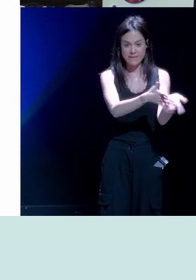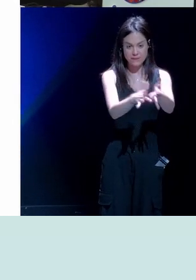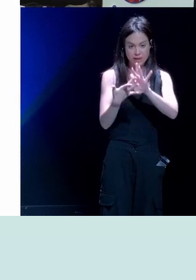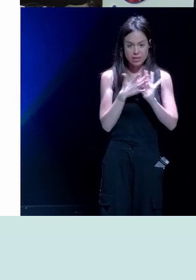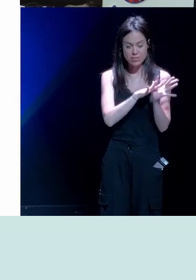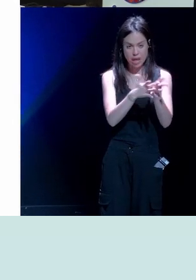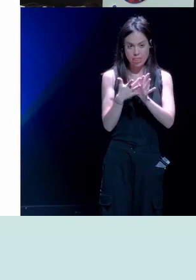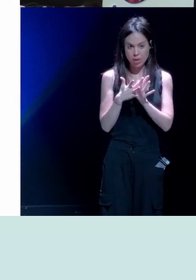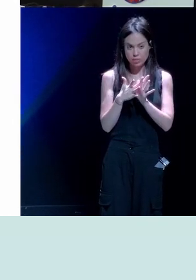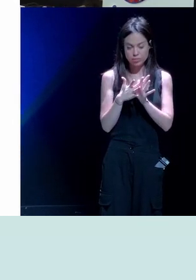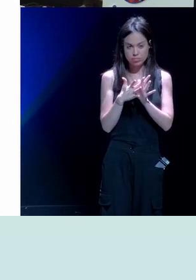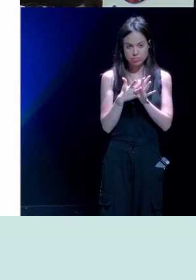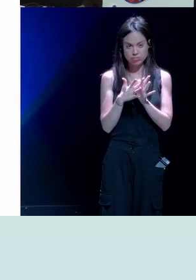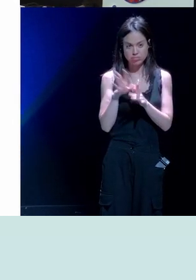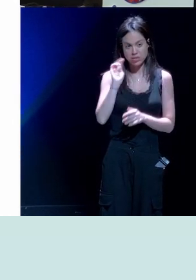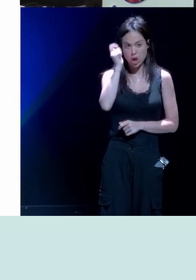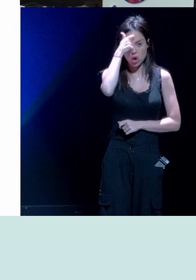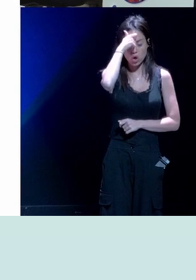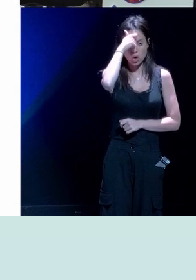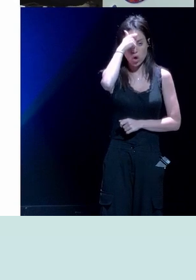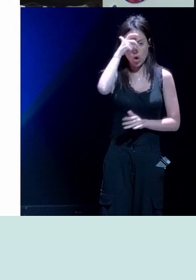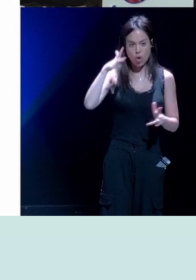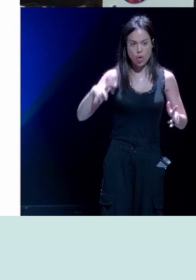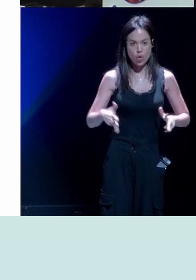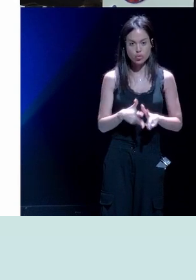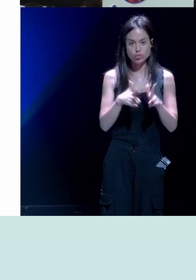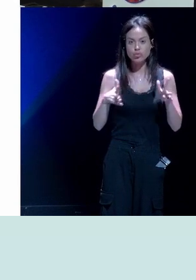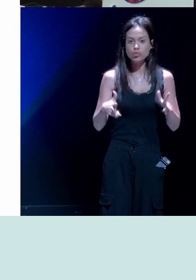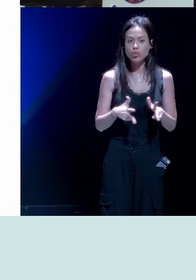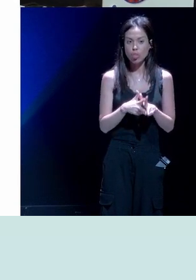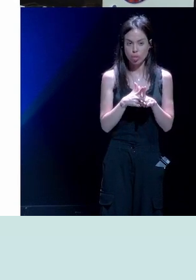con un concepto sociológico que es el de,